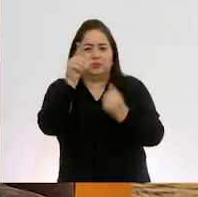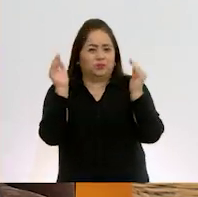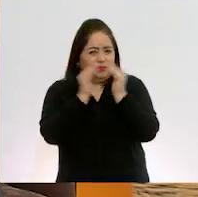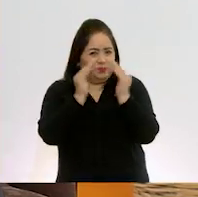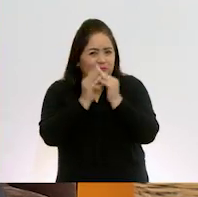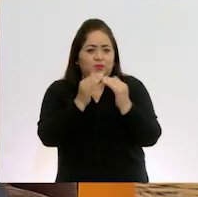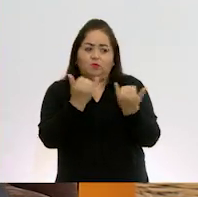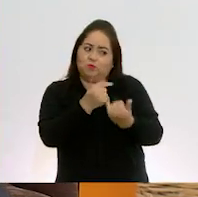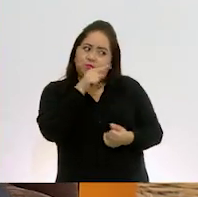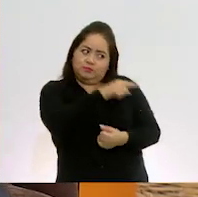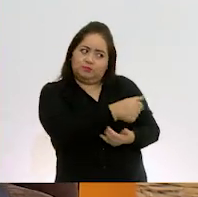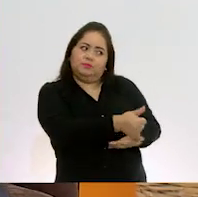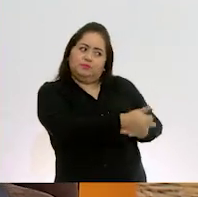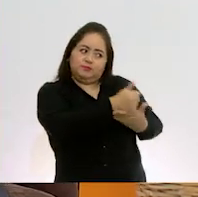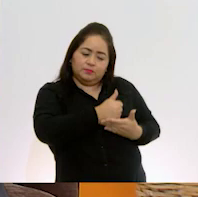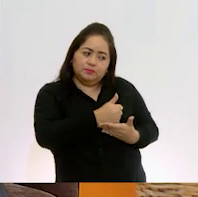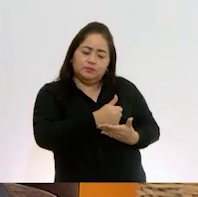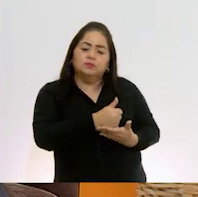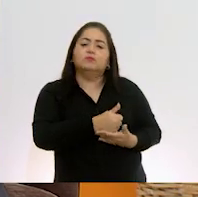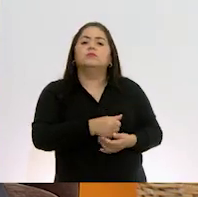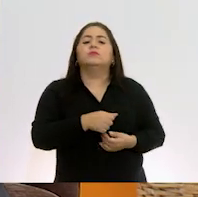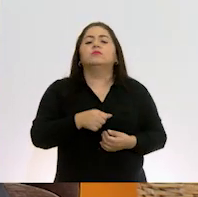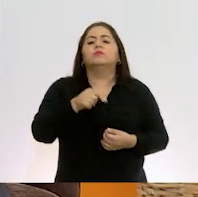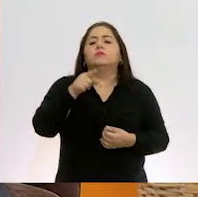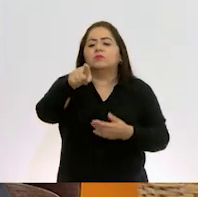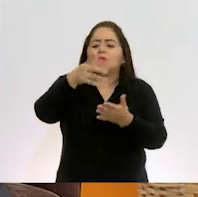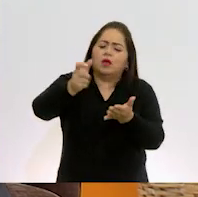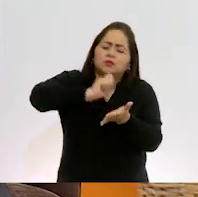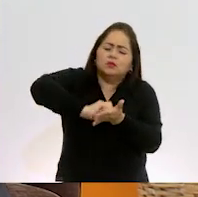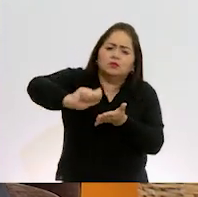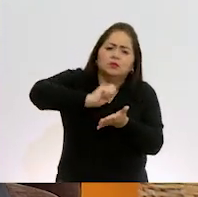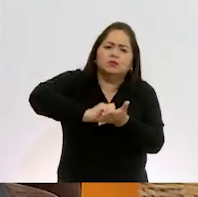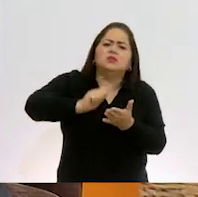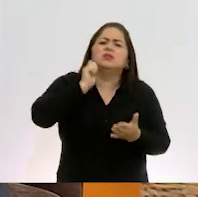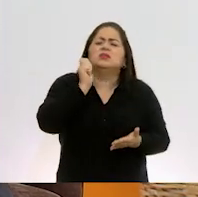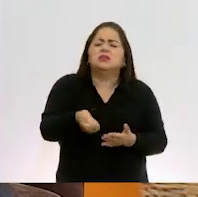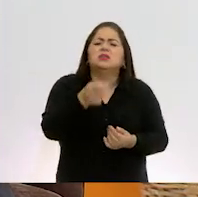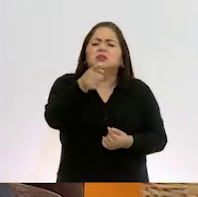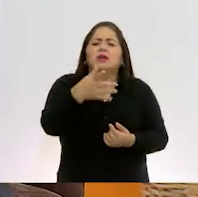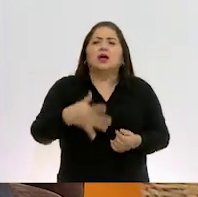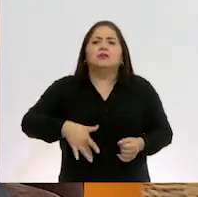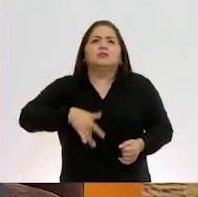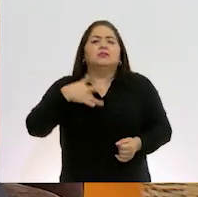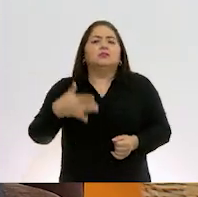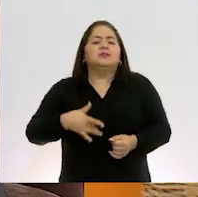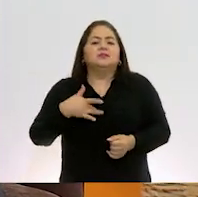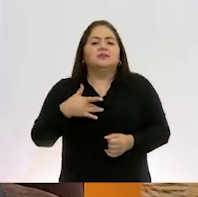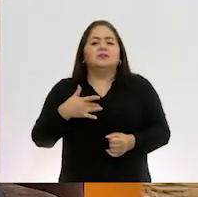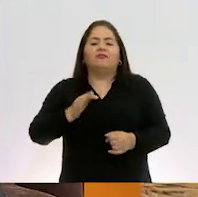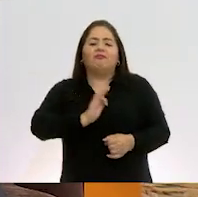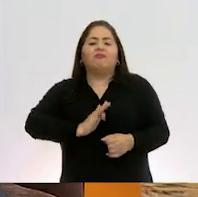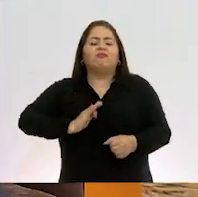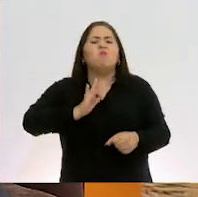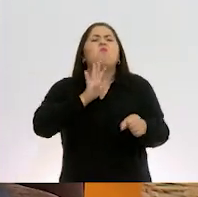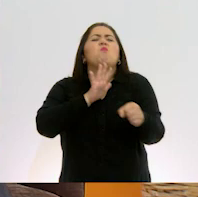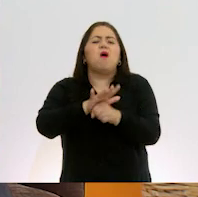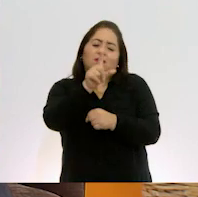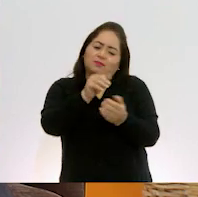y que tú también nos ayudes, a escribir qué es lo que te hace sentir muy feliz.